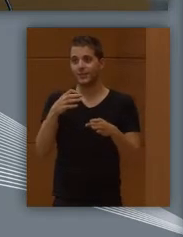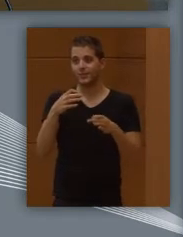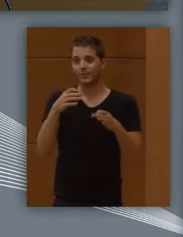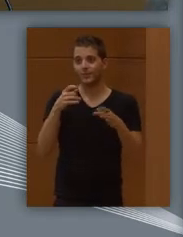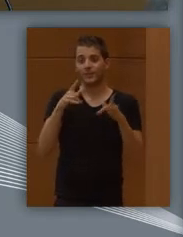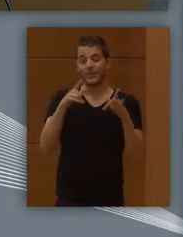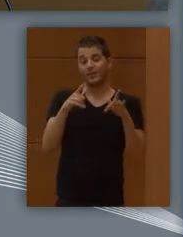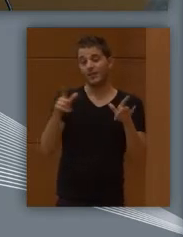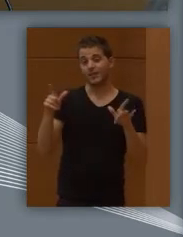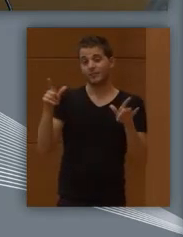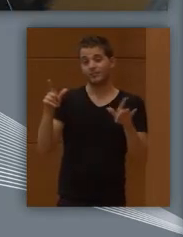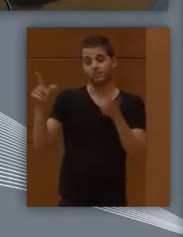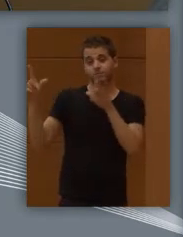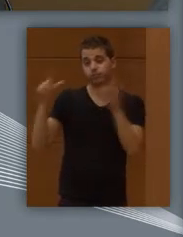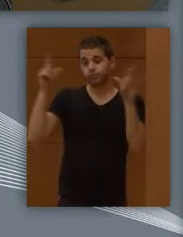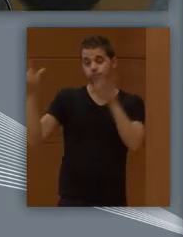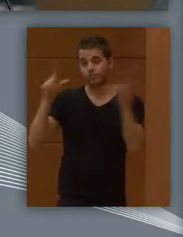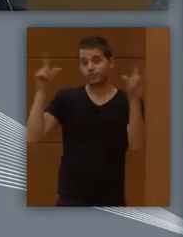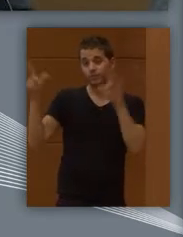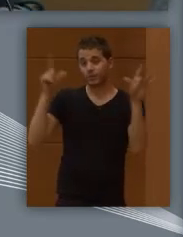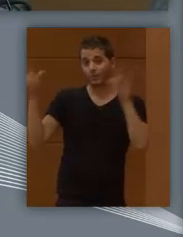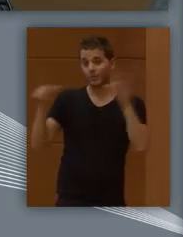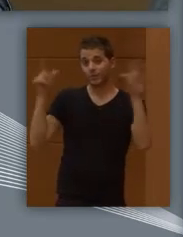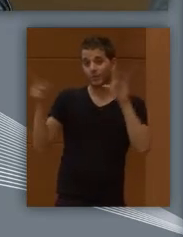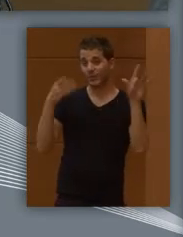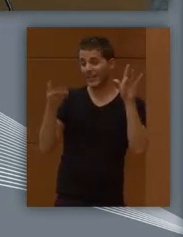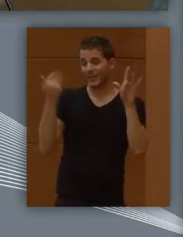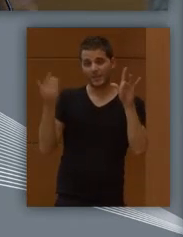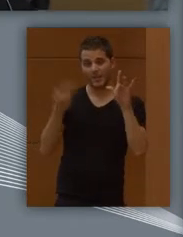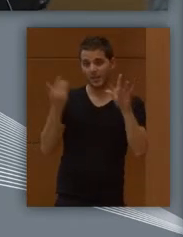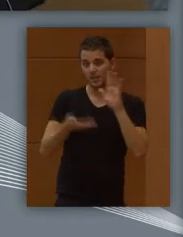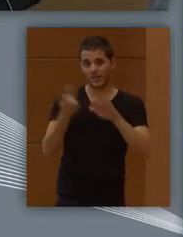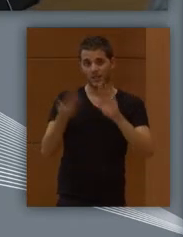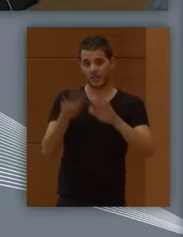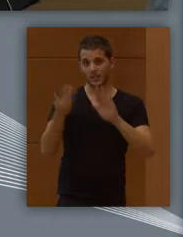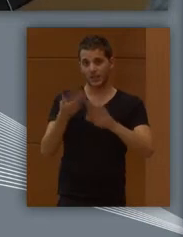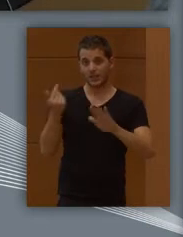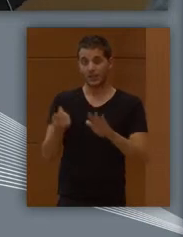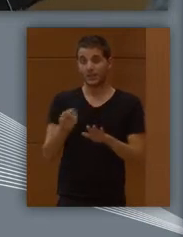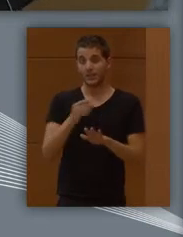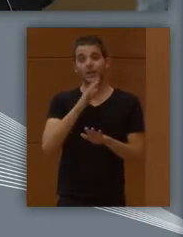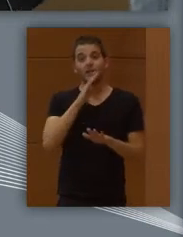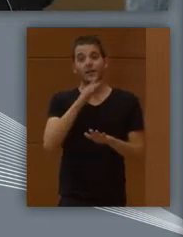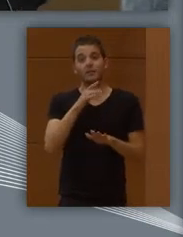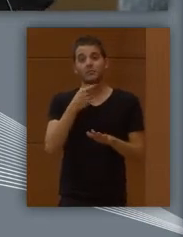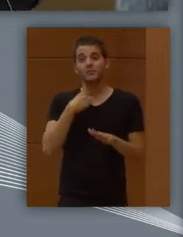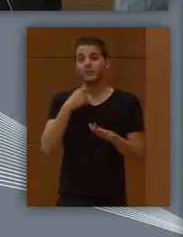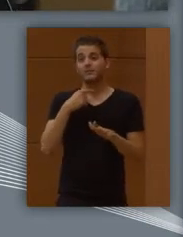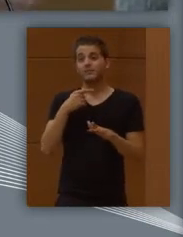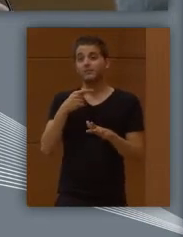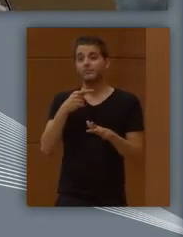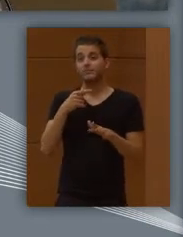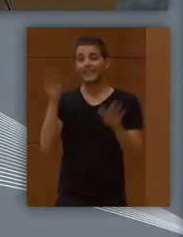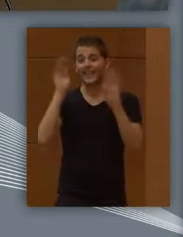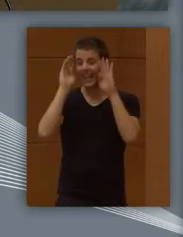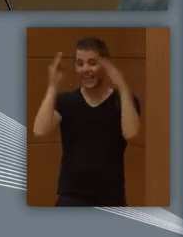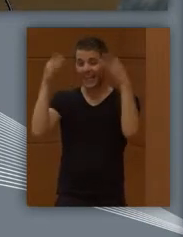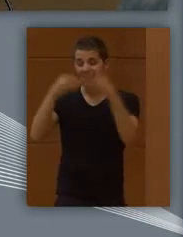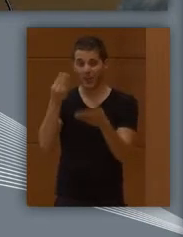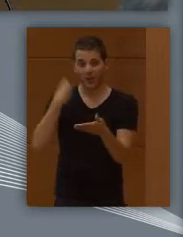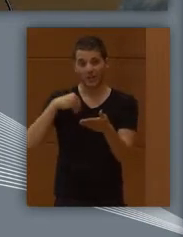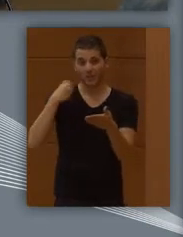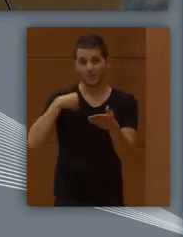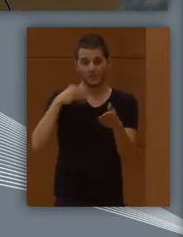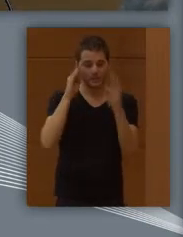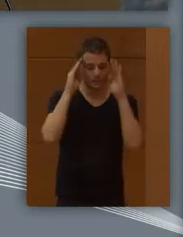pasaré de manera un poco rápida a nivel de la presentación que tenía prevista y no pondré la misma atención, no fijaré la